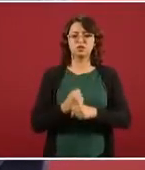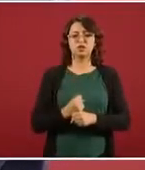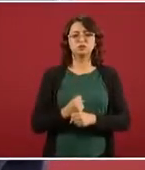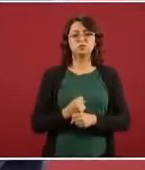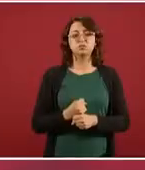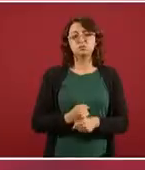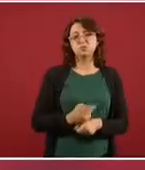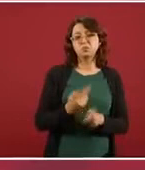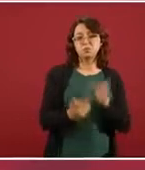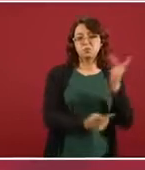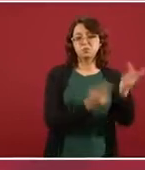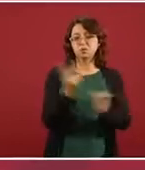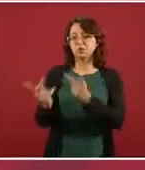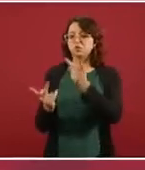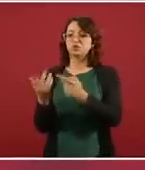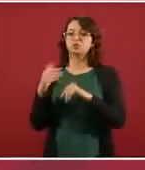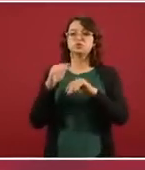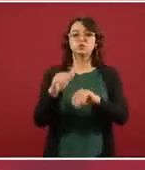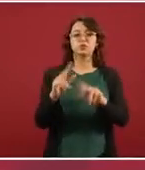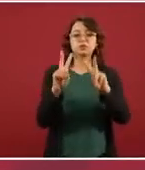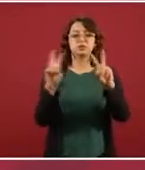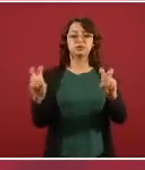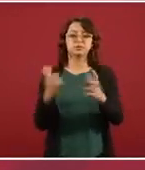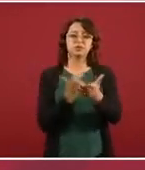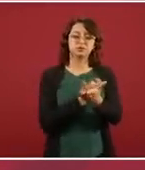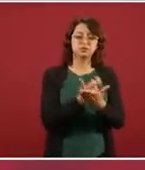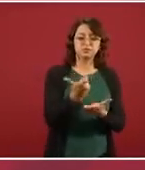consenso, lo del aumento al salario mínimo.